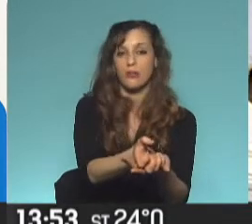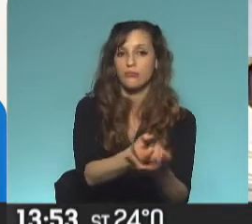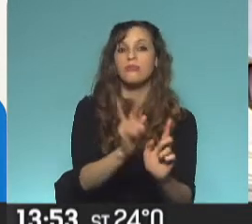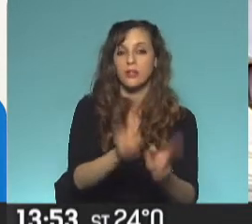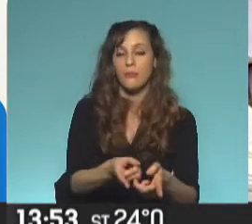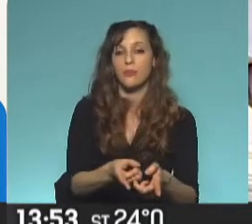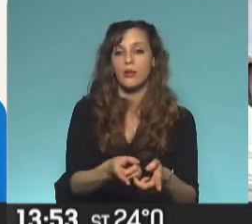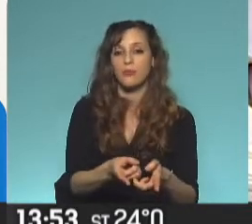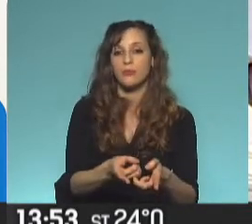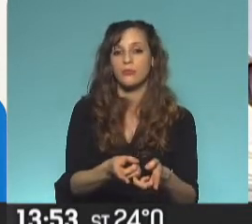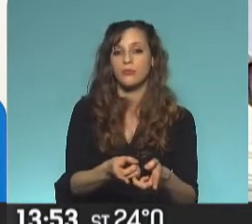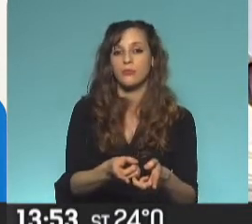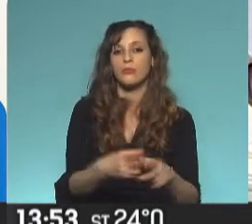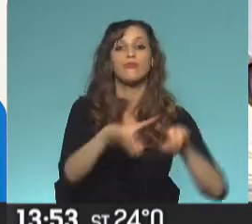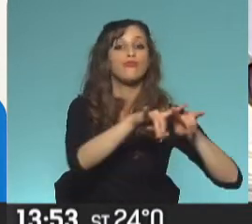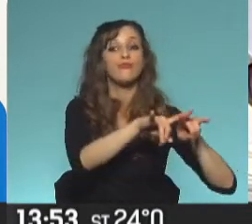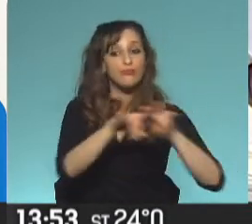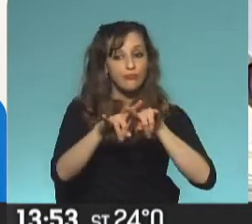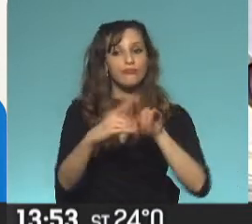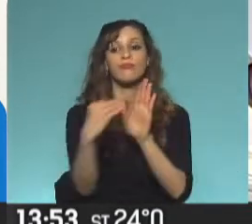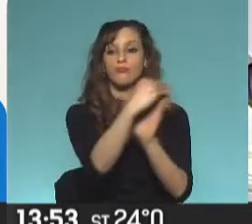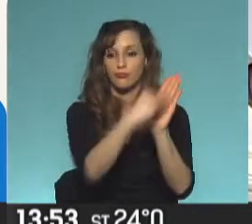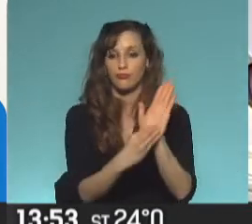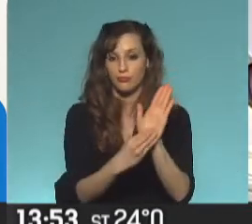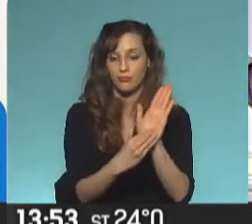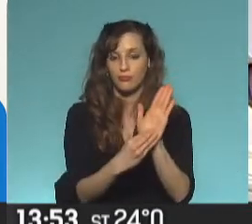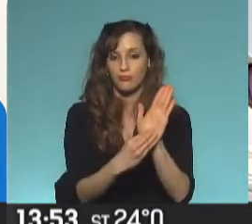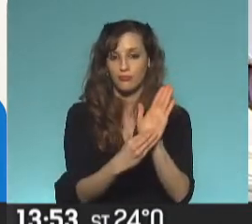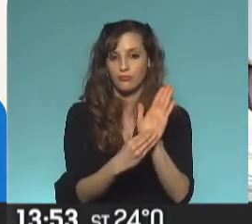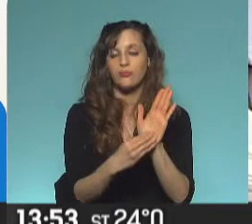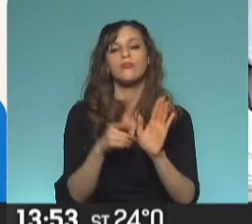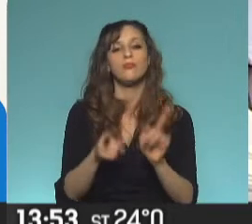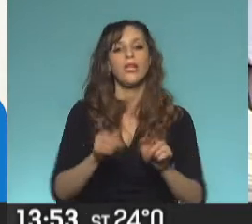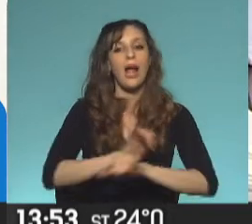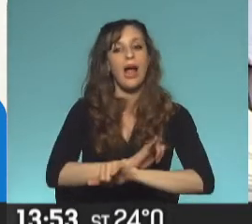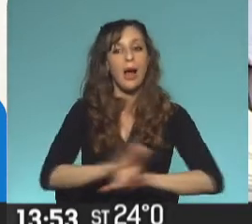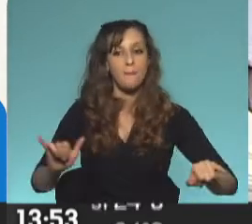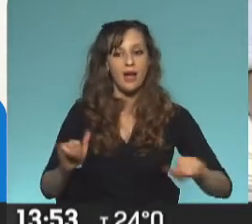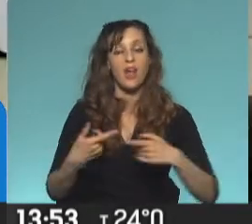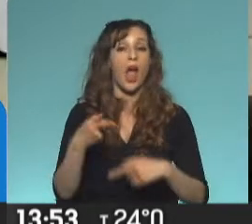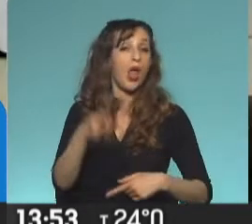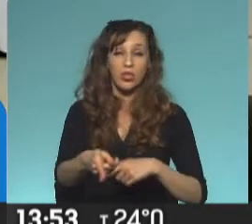de la página de internet la campaña anti vacunas fracasó